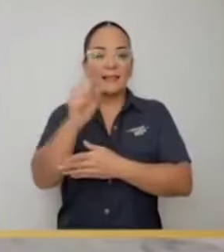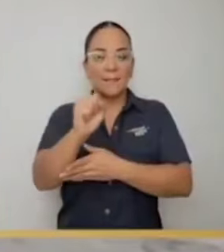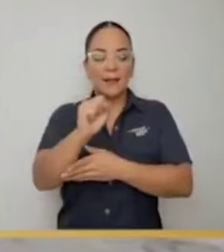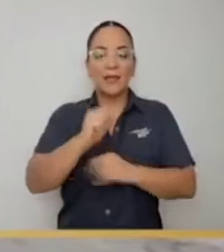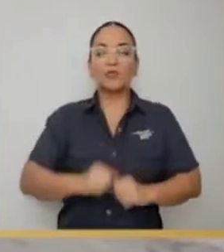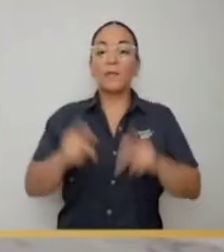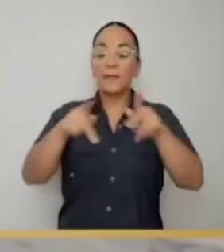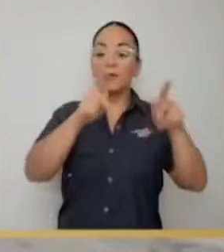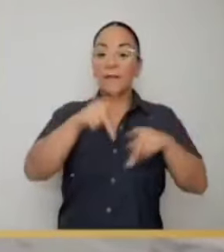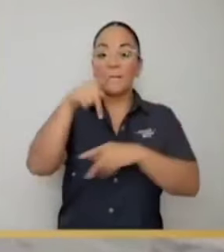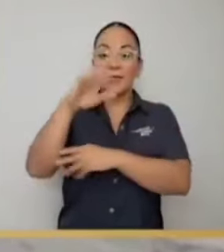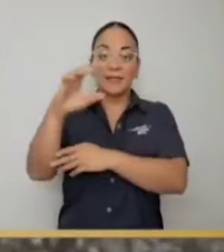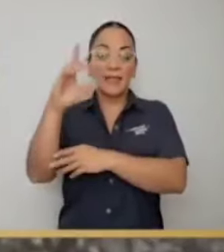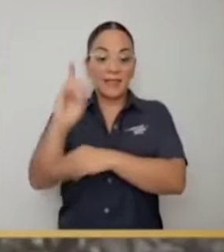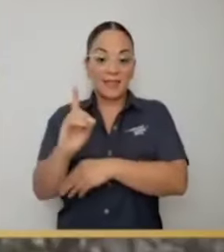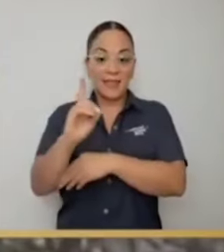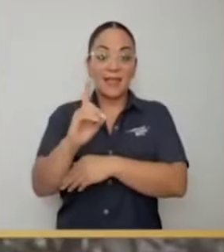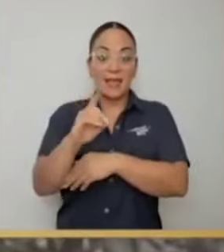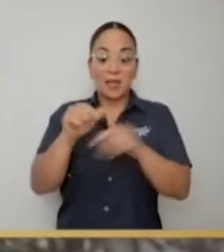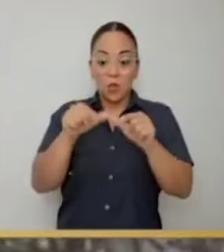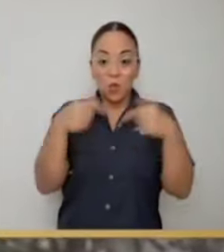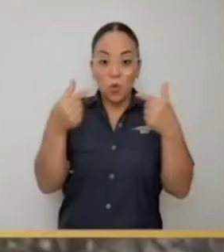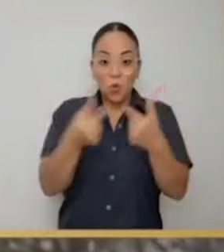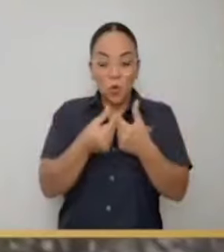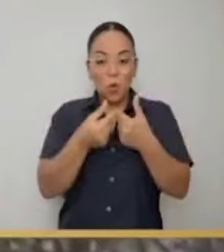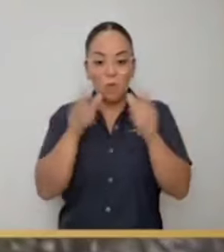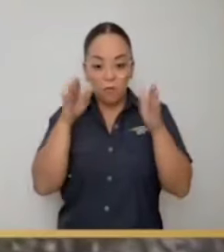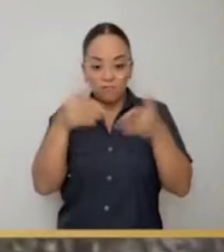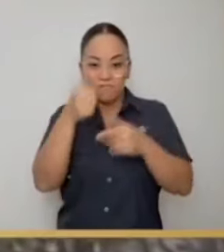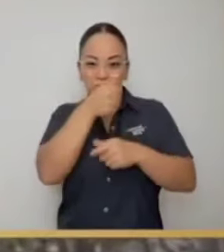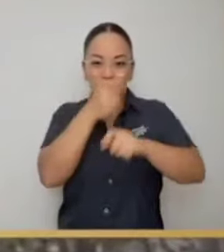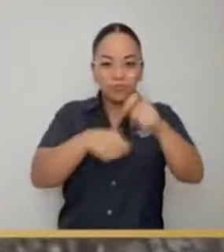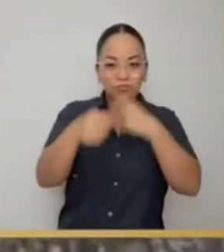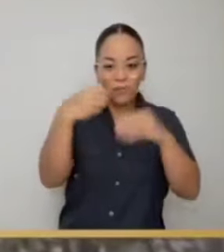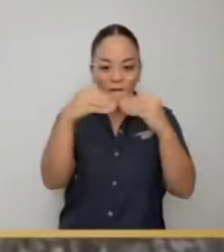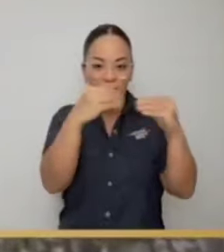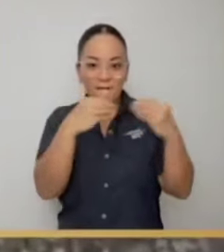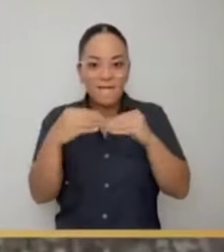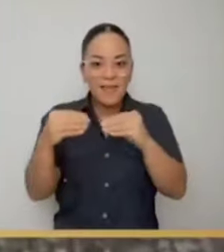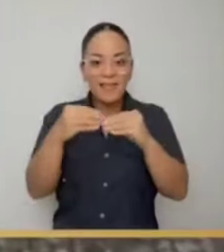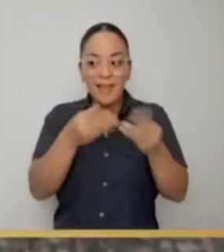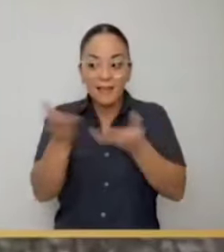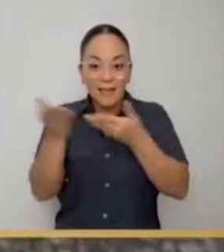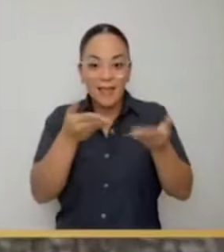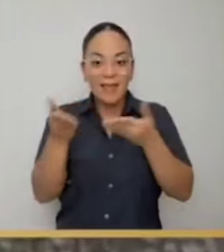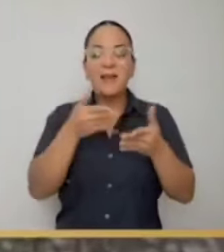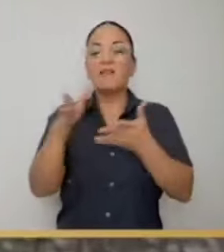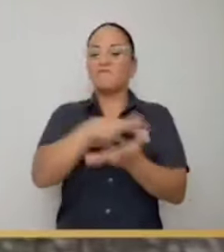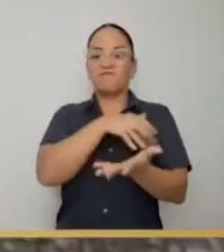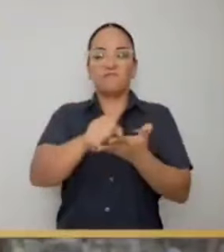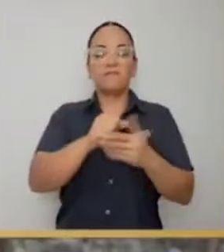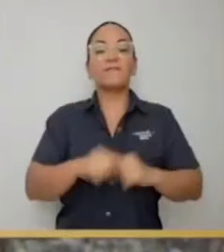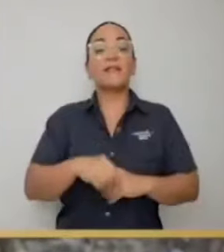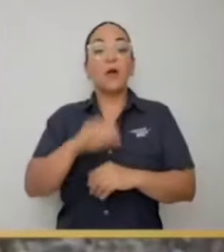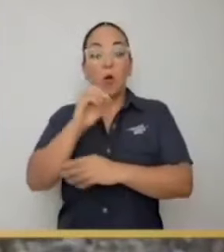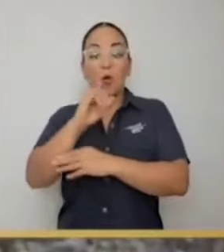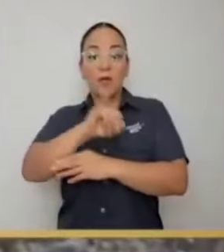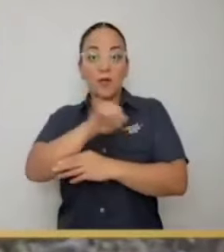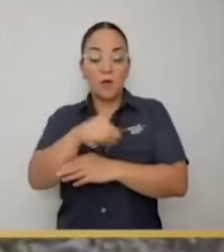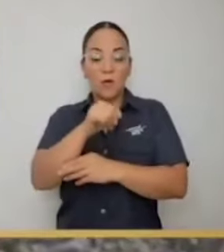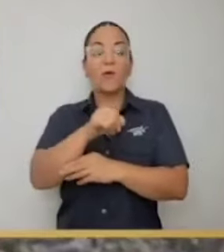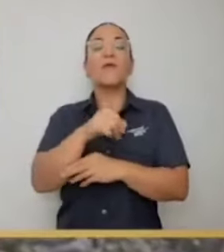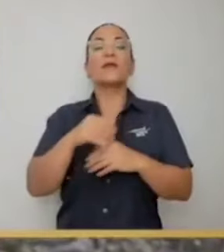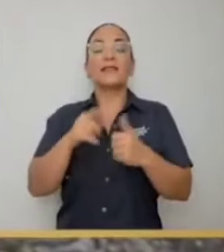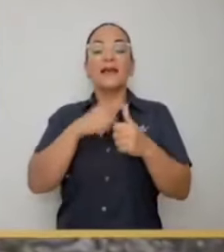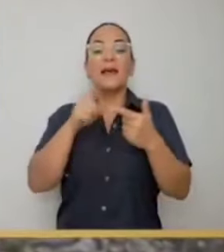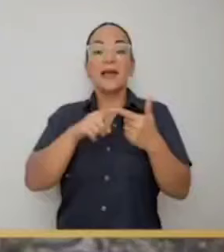San Miguel de Desamparados. Agentes de la PCD desarticulan organización dedicada al narcomenudeo express. Agentes de la Policía de